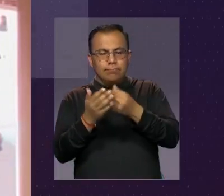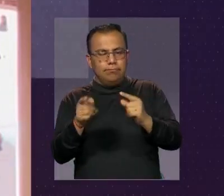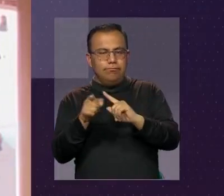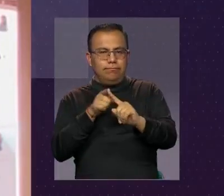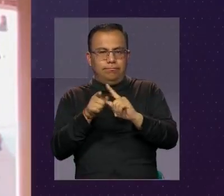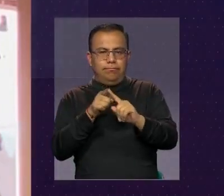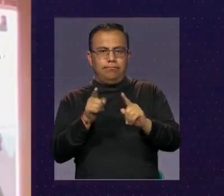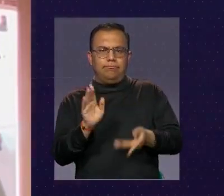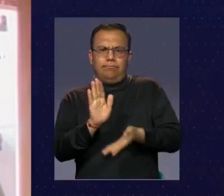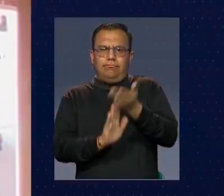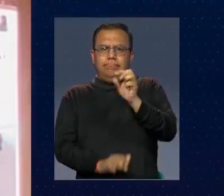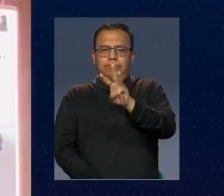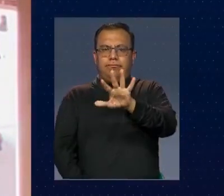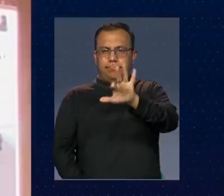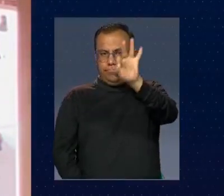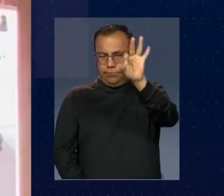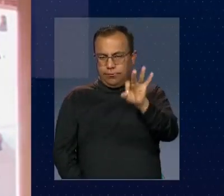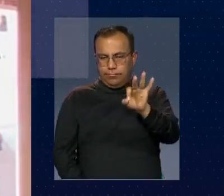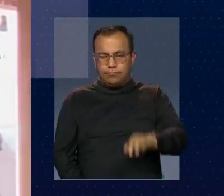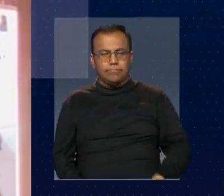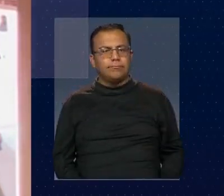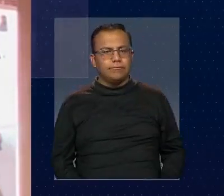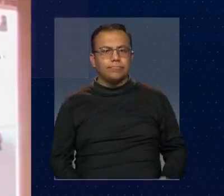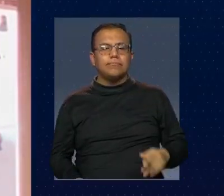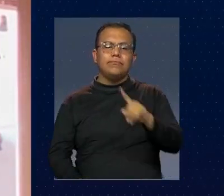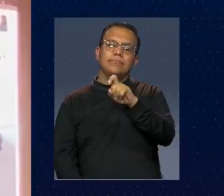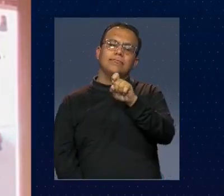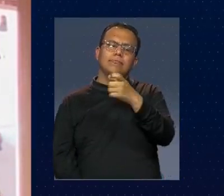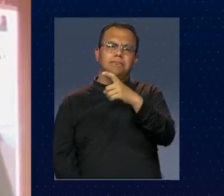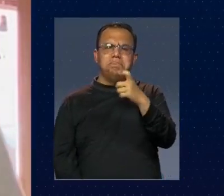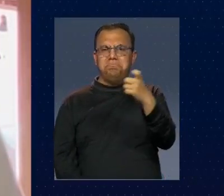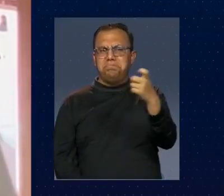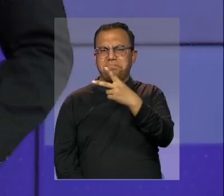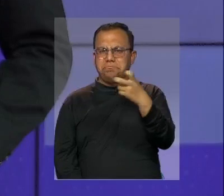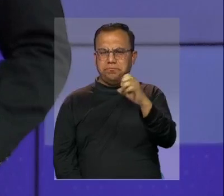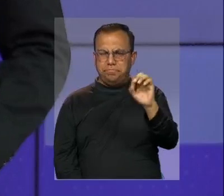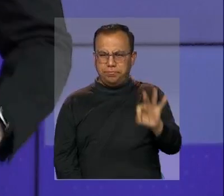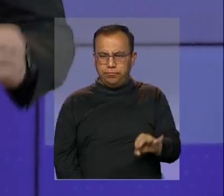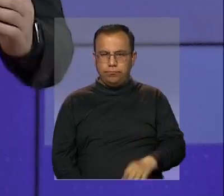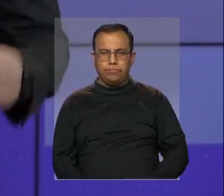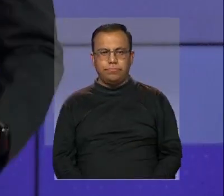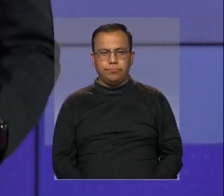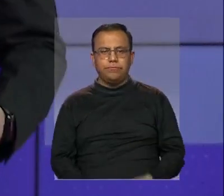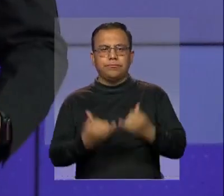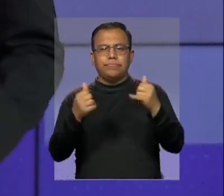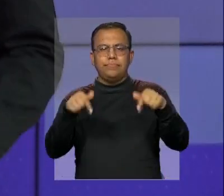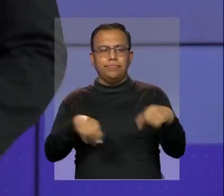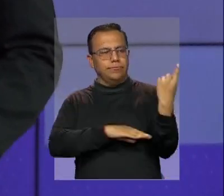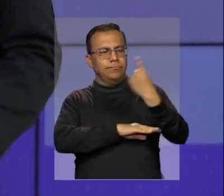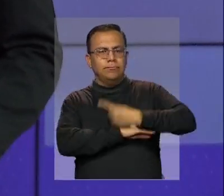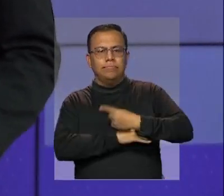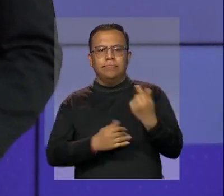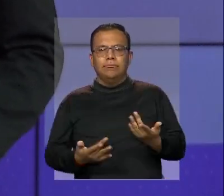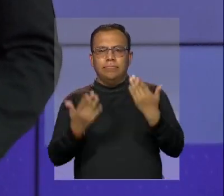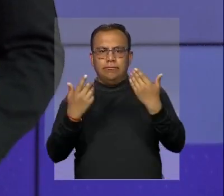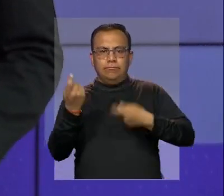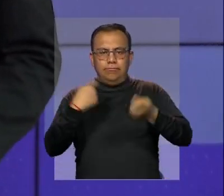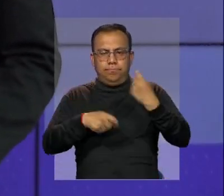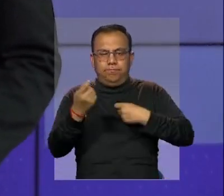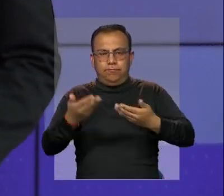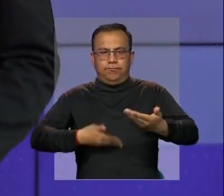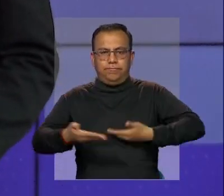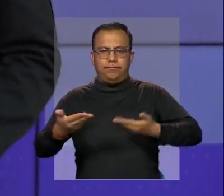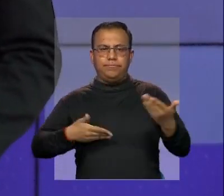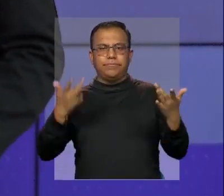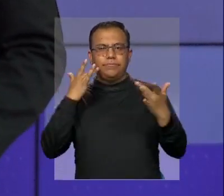Transmilenio, hasta un 35%, 600 o 700 pesos. Hoy es el Día de los Vendedores Informales en la